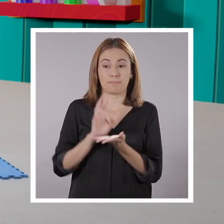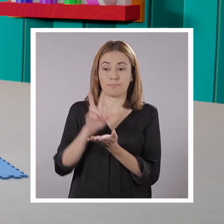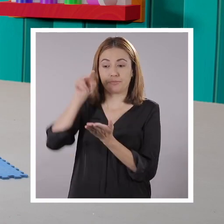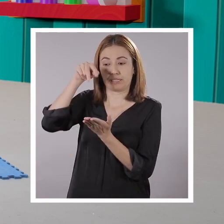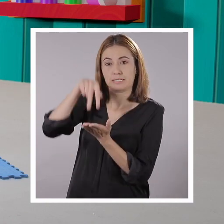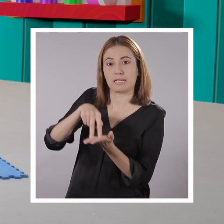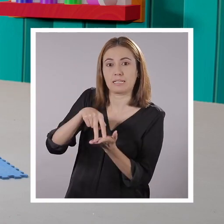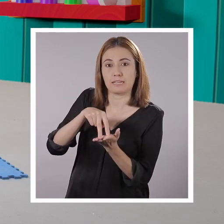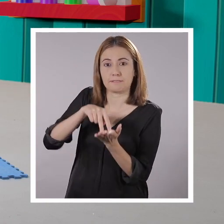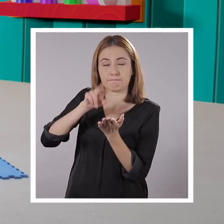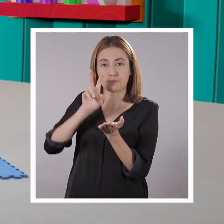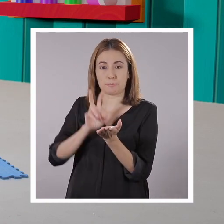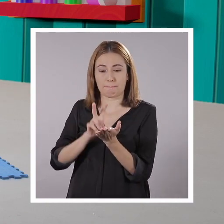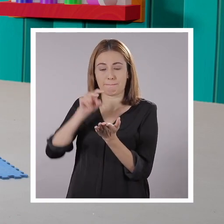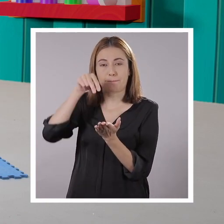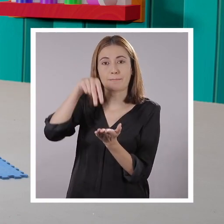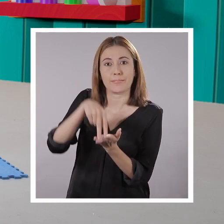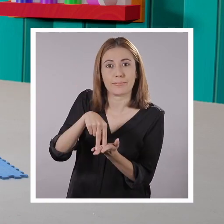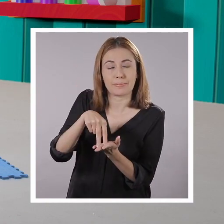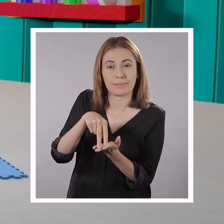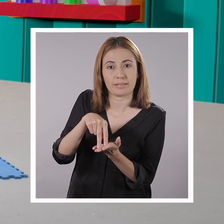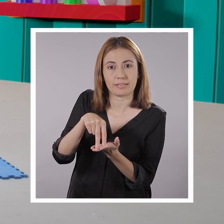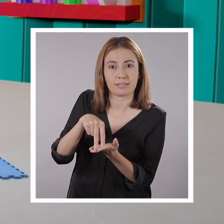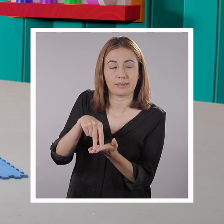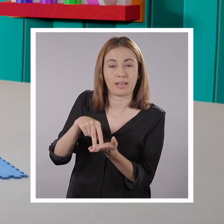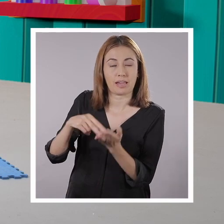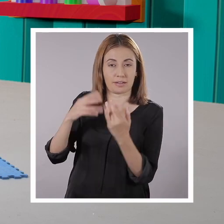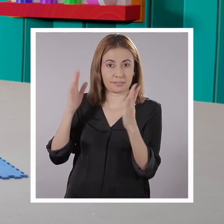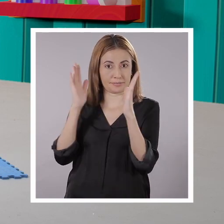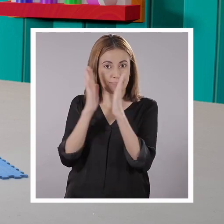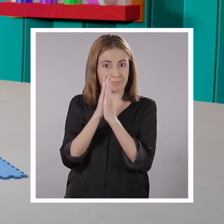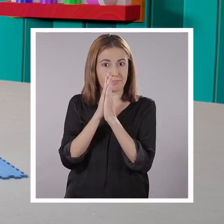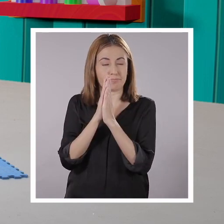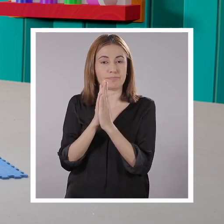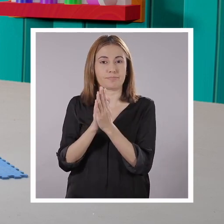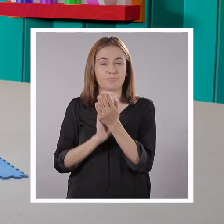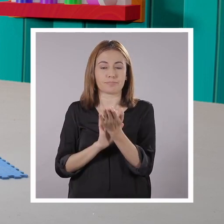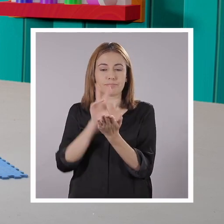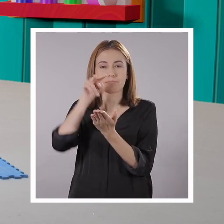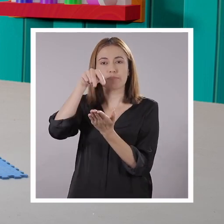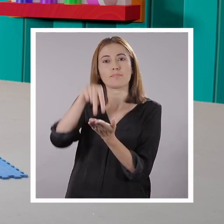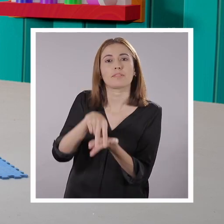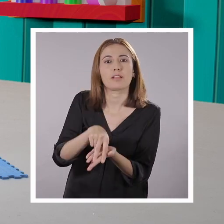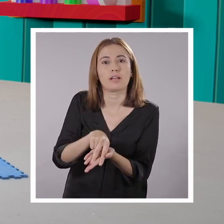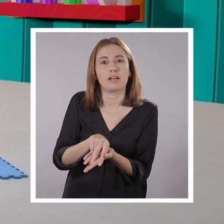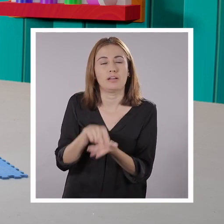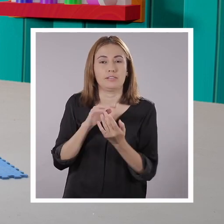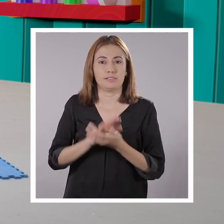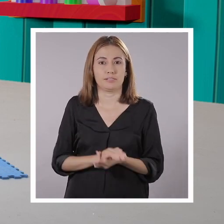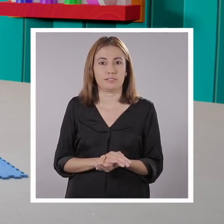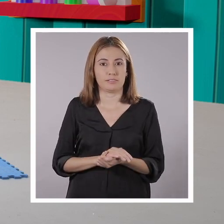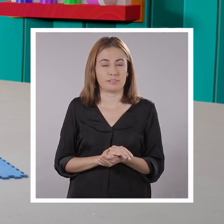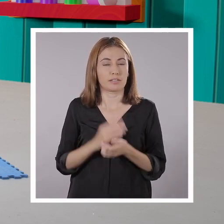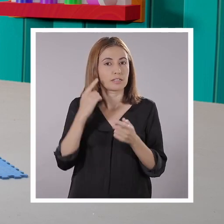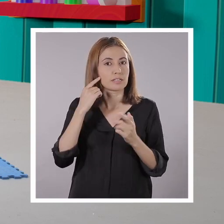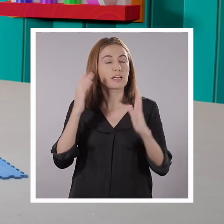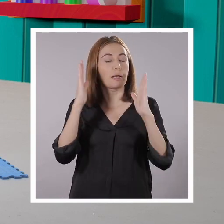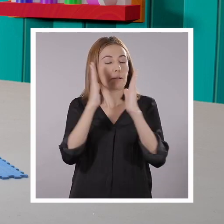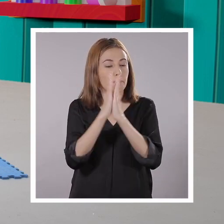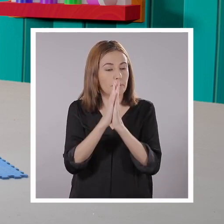un patrón. Primero, tenemos que saltar. En esta rayuela vamos a saltar y lo vamos a hacer al ritmo de los aplausos, de las palmadas. Así que vamos a hacer este